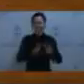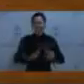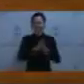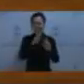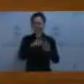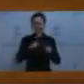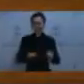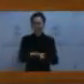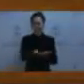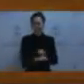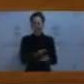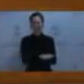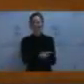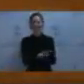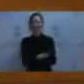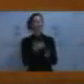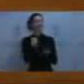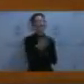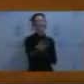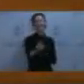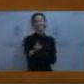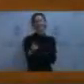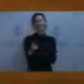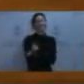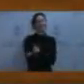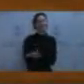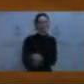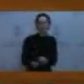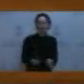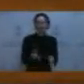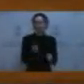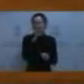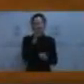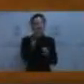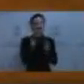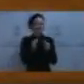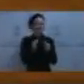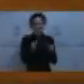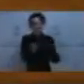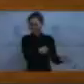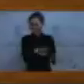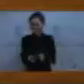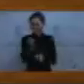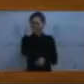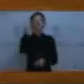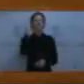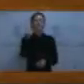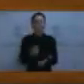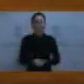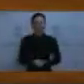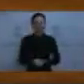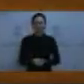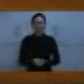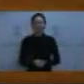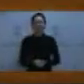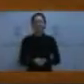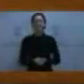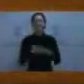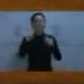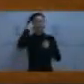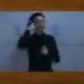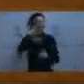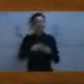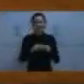No nos hablen de remanentes, porque entre todas, este año me parece que tienen como aproximadamente 1 millón. Pero sabemos que no lo pueden